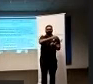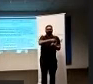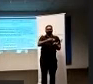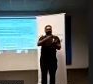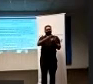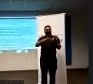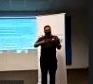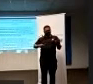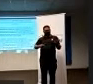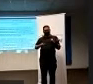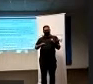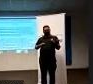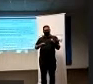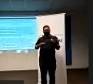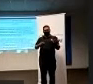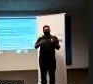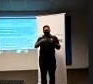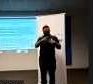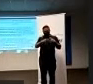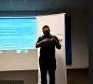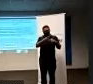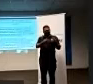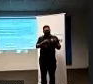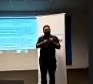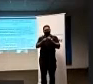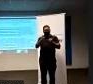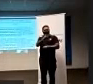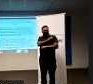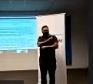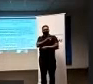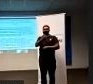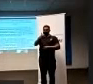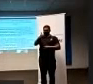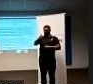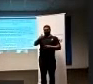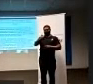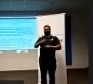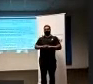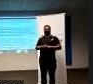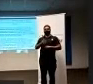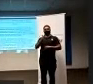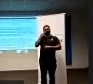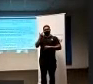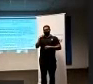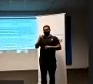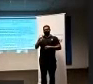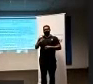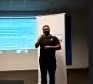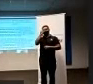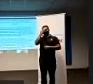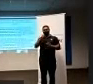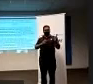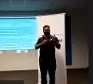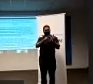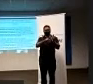la recepción de la vacuna, aunque para evitar estas interferencias con su respuesta inmune, entonces se aconseja esperar 90 días. En las